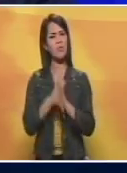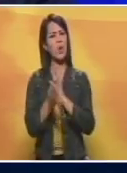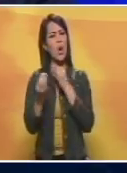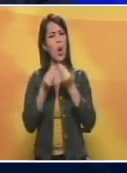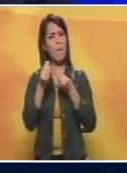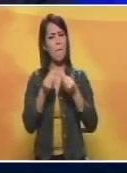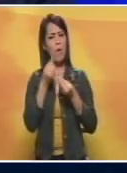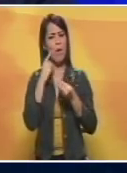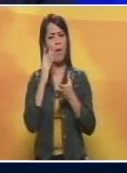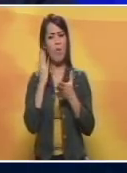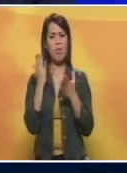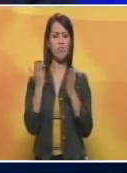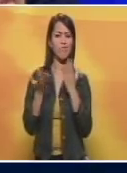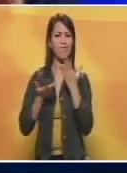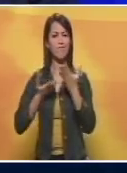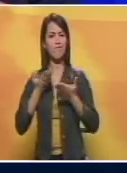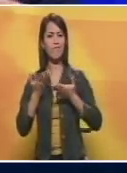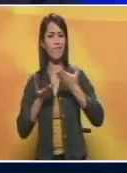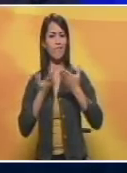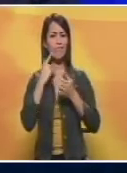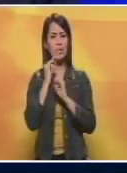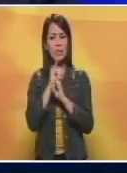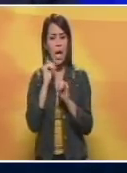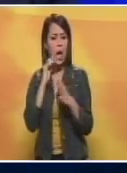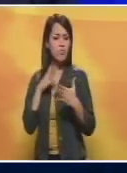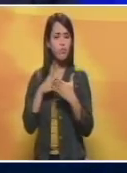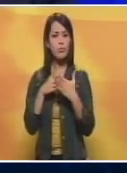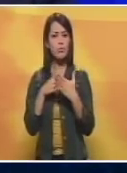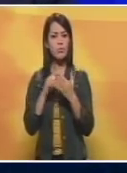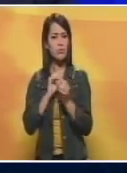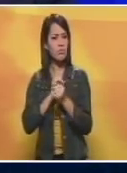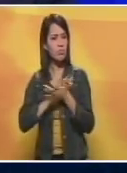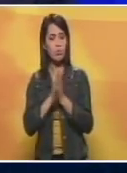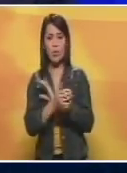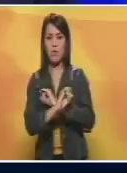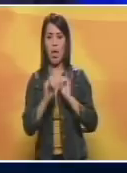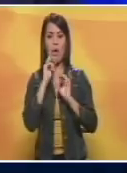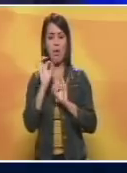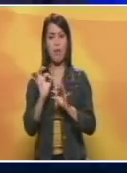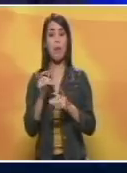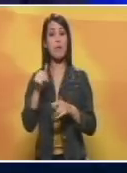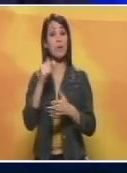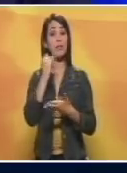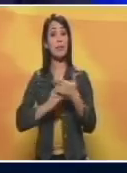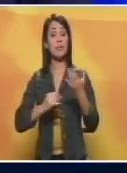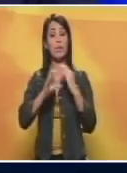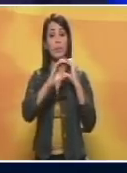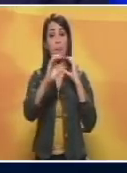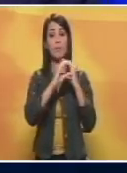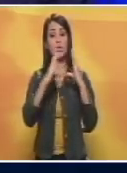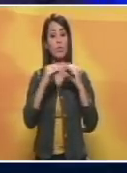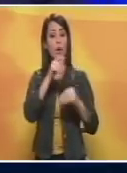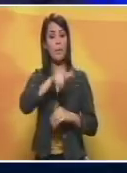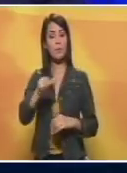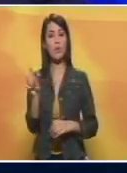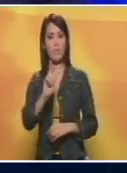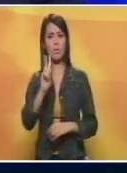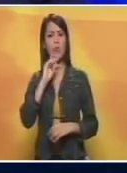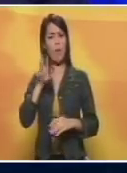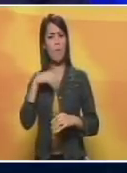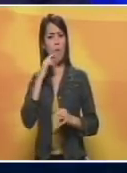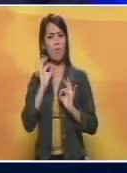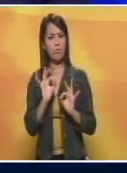evadir y de ponerle coto y freno por eso es este censo de transporte todos los venezolanos van a tener acceso